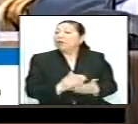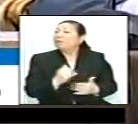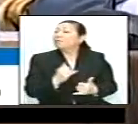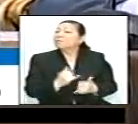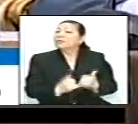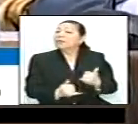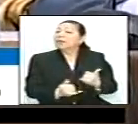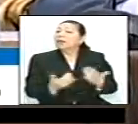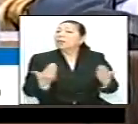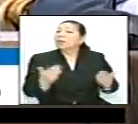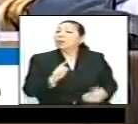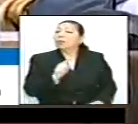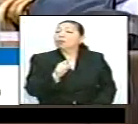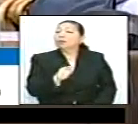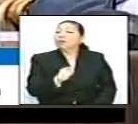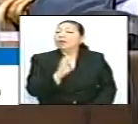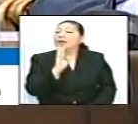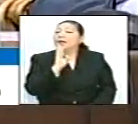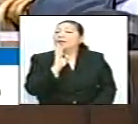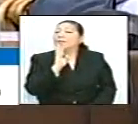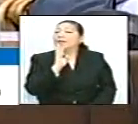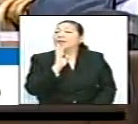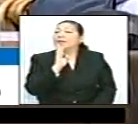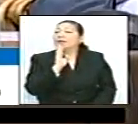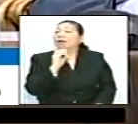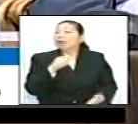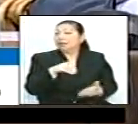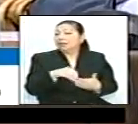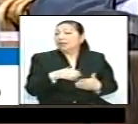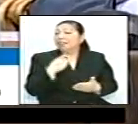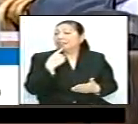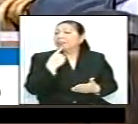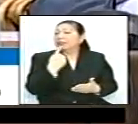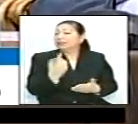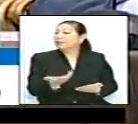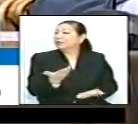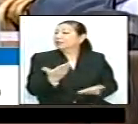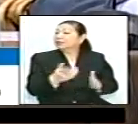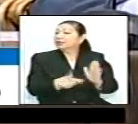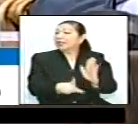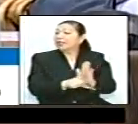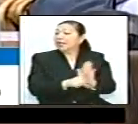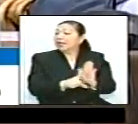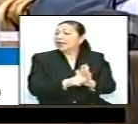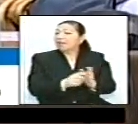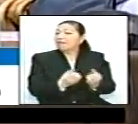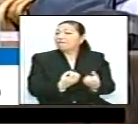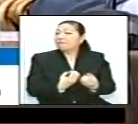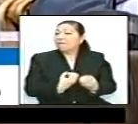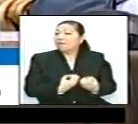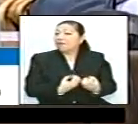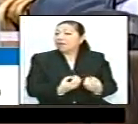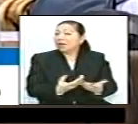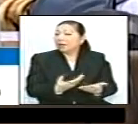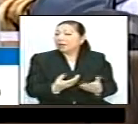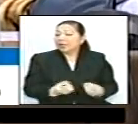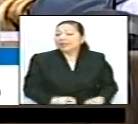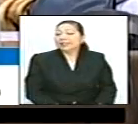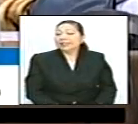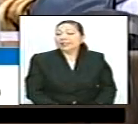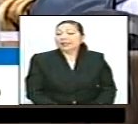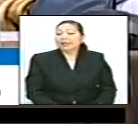final donde usted va a proponer la ley forestal, para el sector